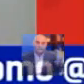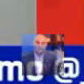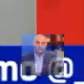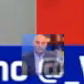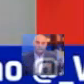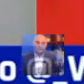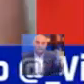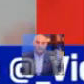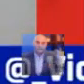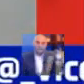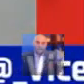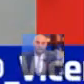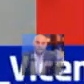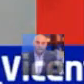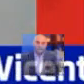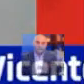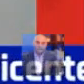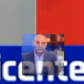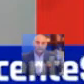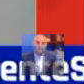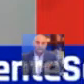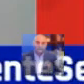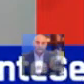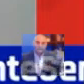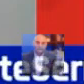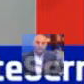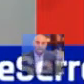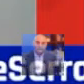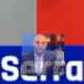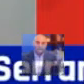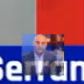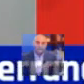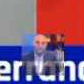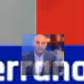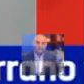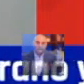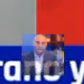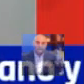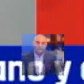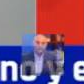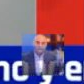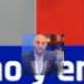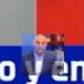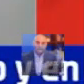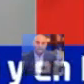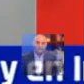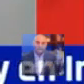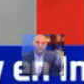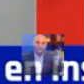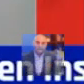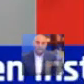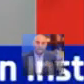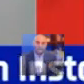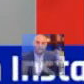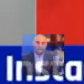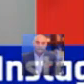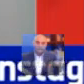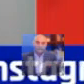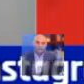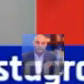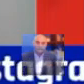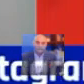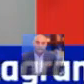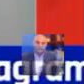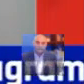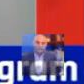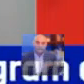insignia para los entreguistas. Y estos personajes lo son no agachones, porque no les